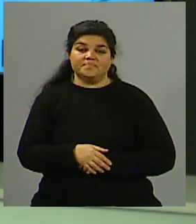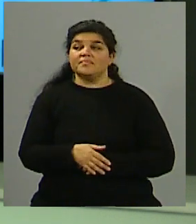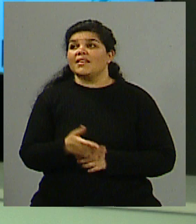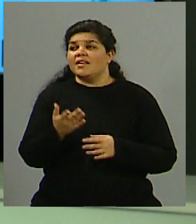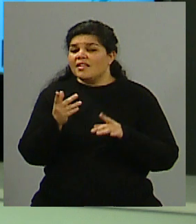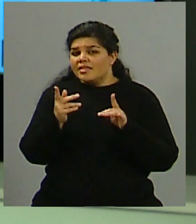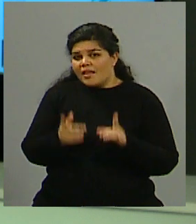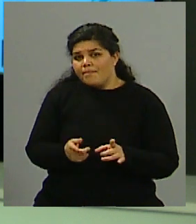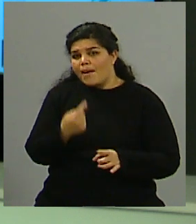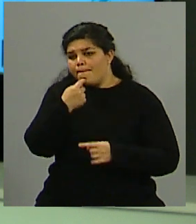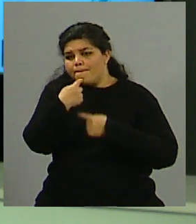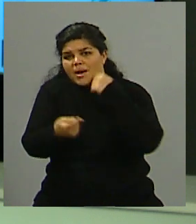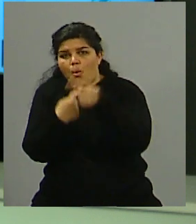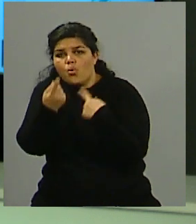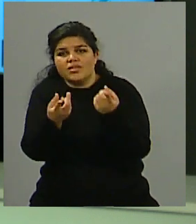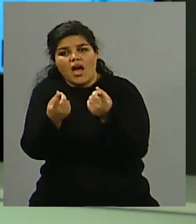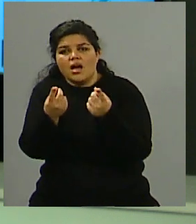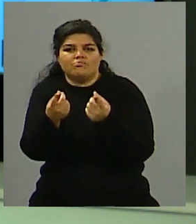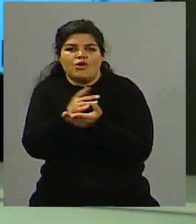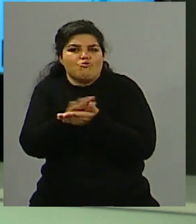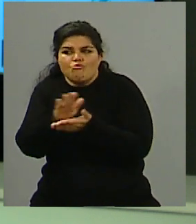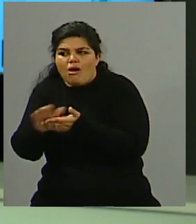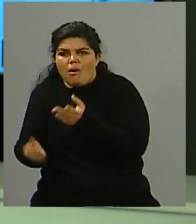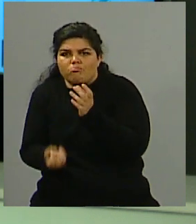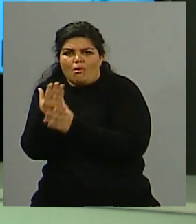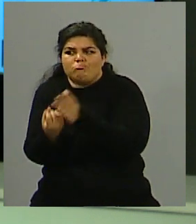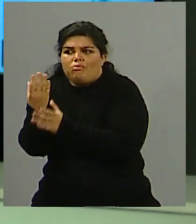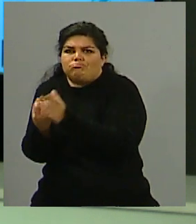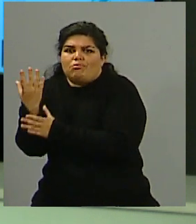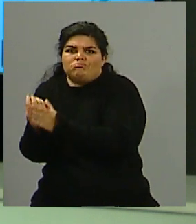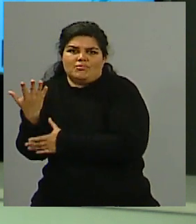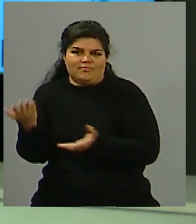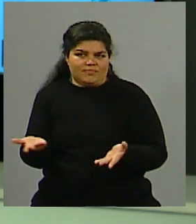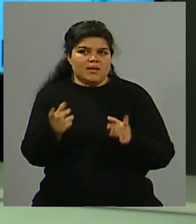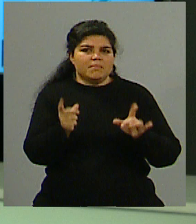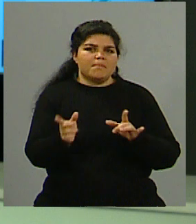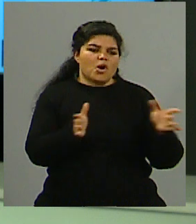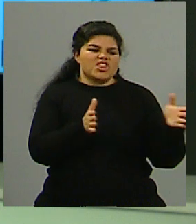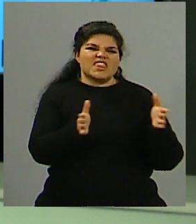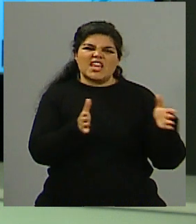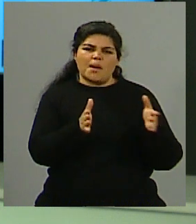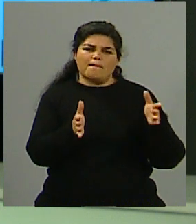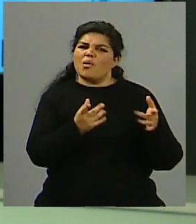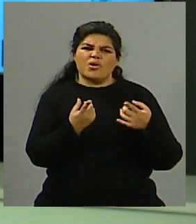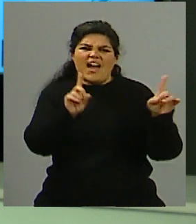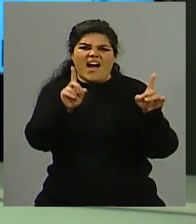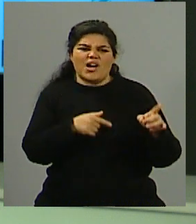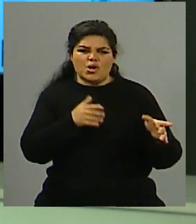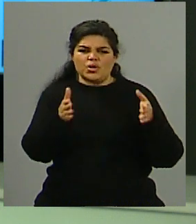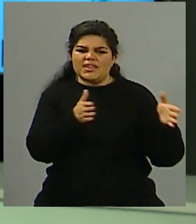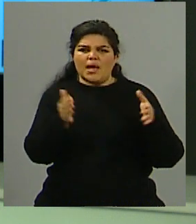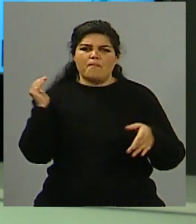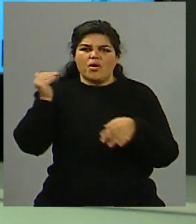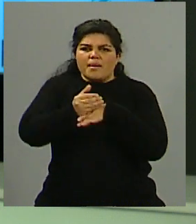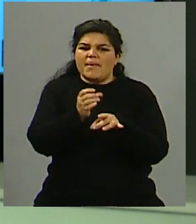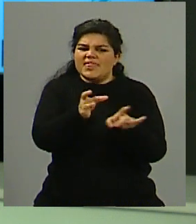preguntas, ¿no? Que surgen a partir de ese tiempo tan raro, ¿no? Tan distópico para todos.